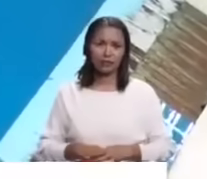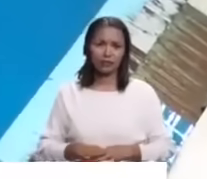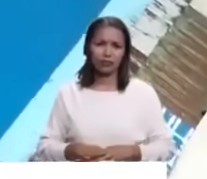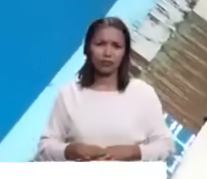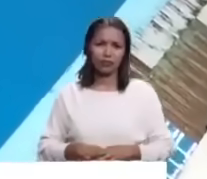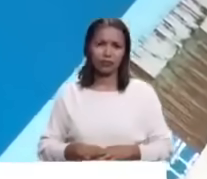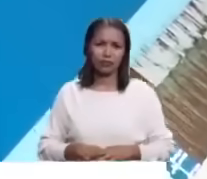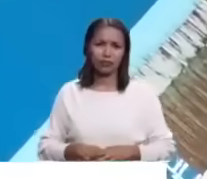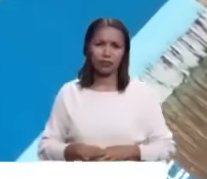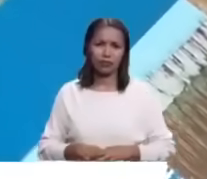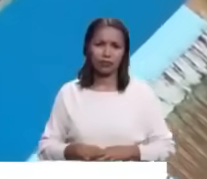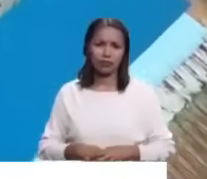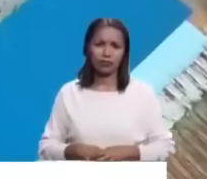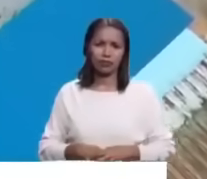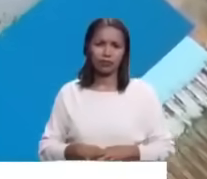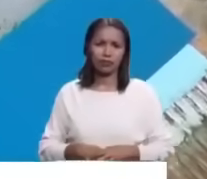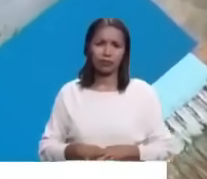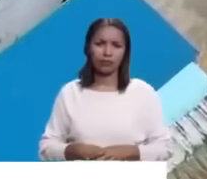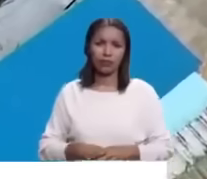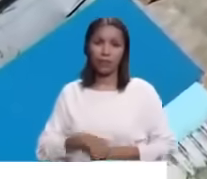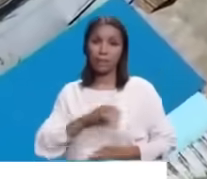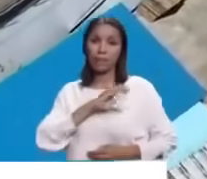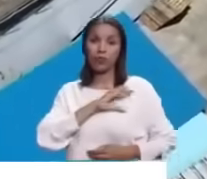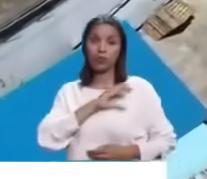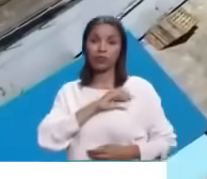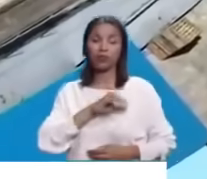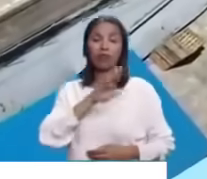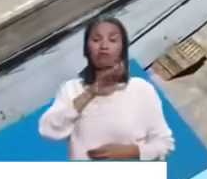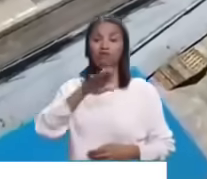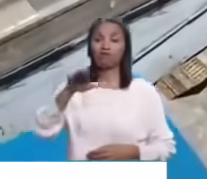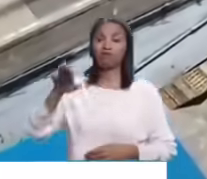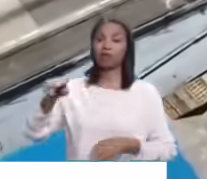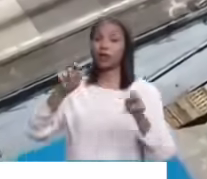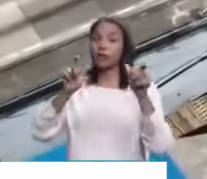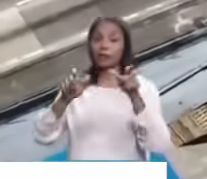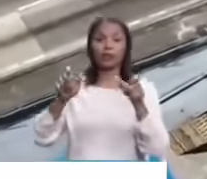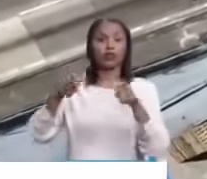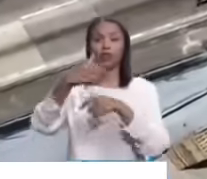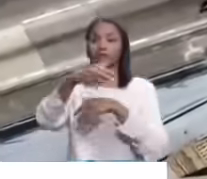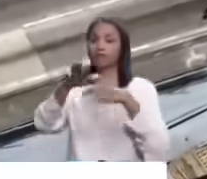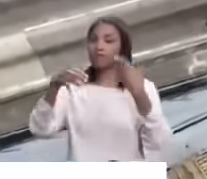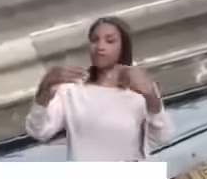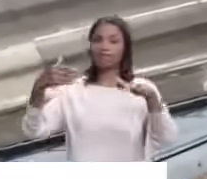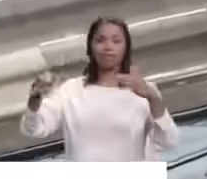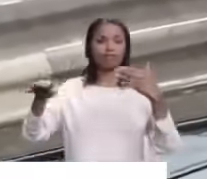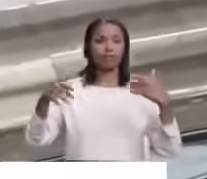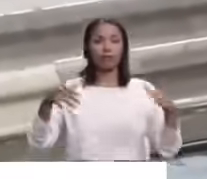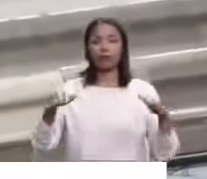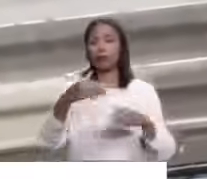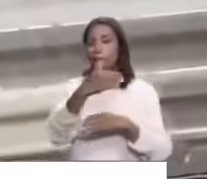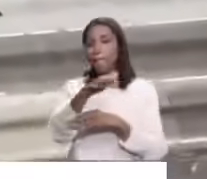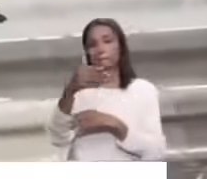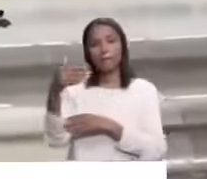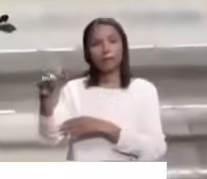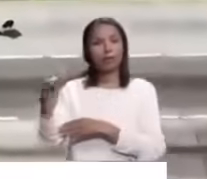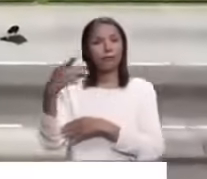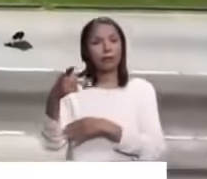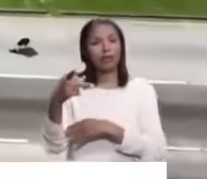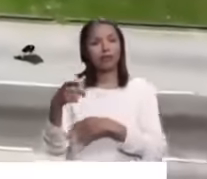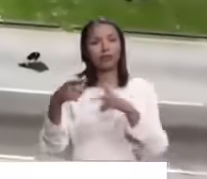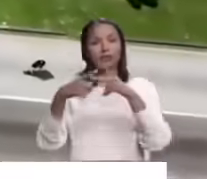se está dando ya la voz de alerta por parte de las unidades de la Policía Nacional en este momento para